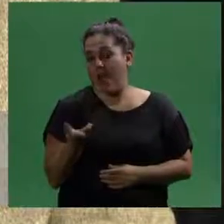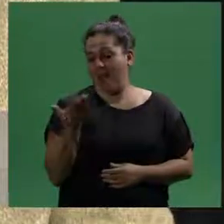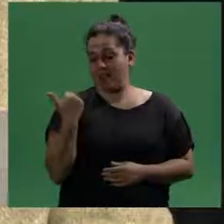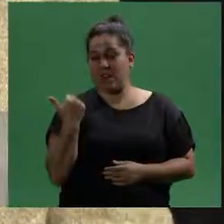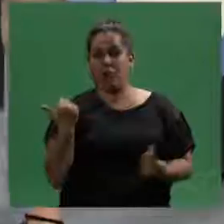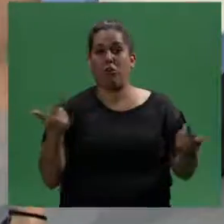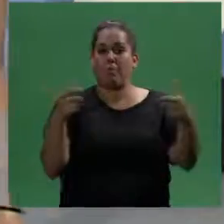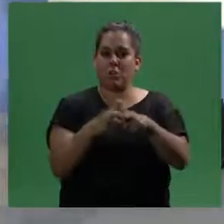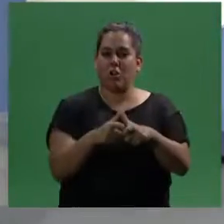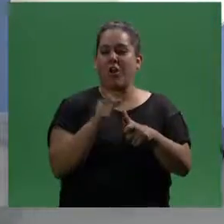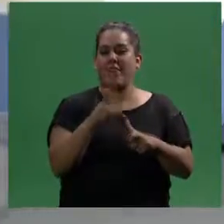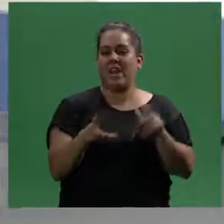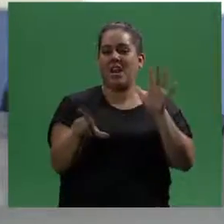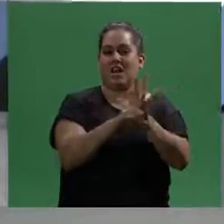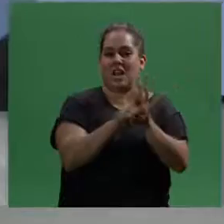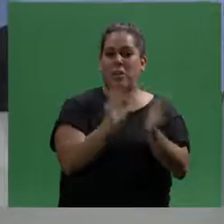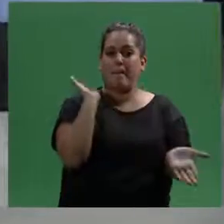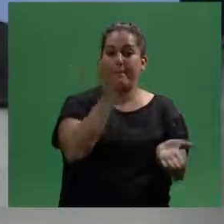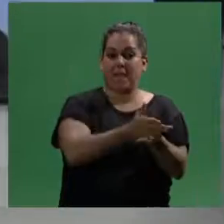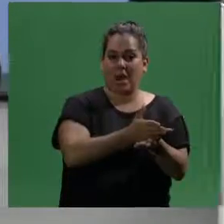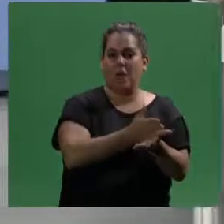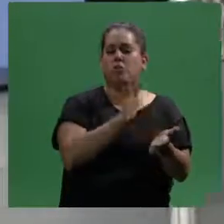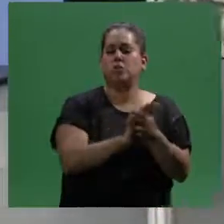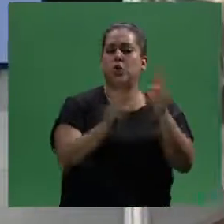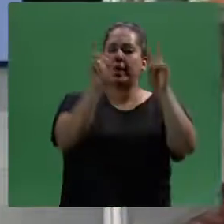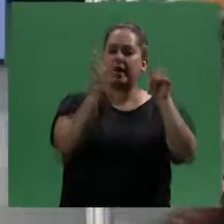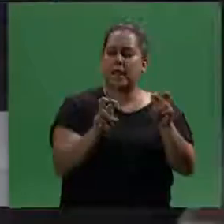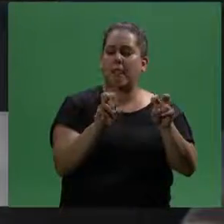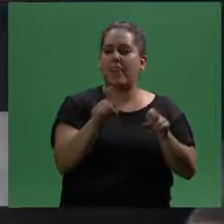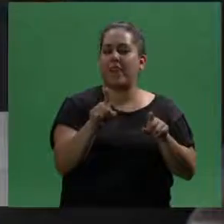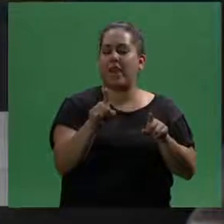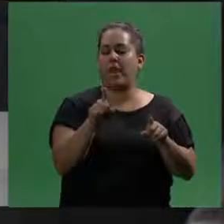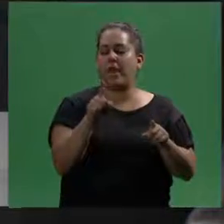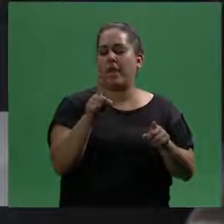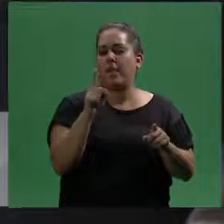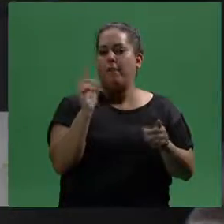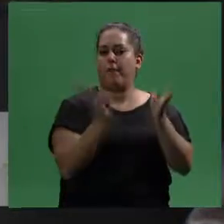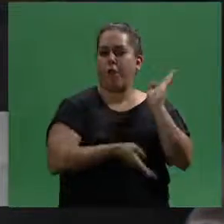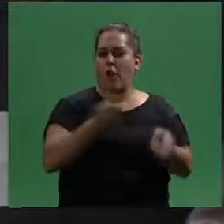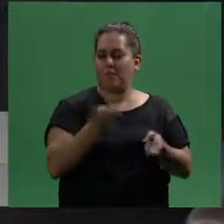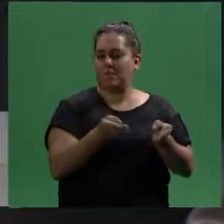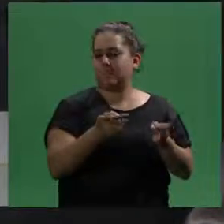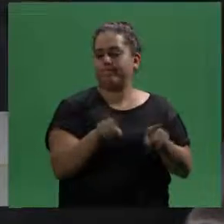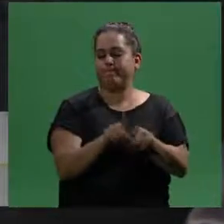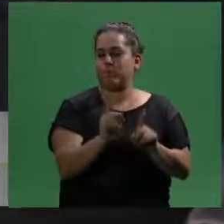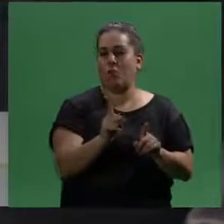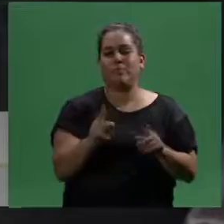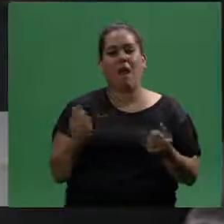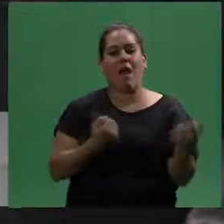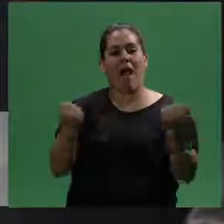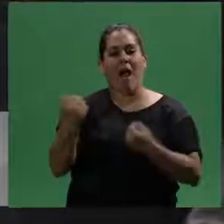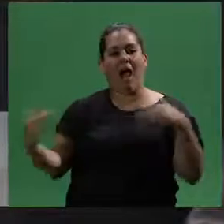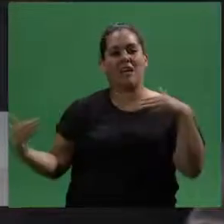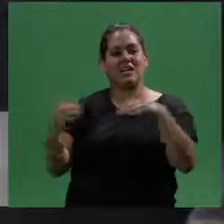Muchísimo. Por ejemplo, ayer se trató en Comisión de Legislación Penal el tema de la violencia, el tema de